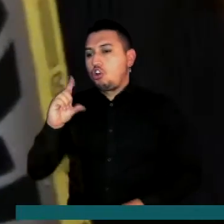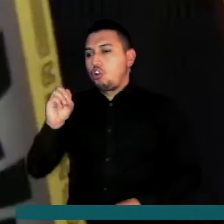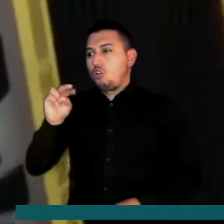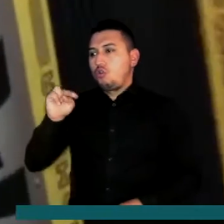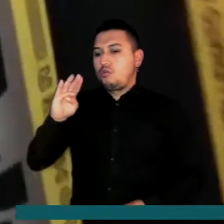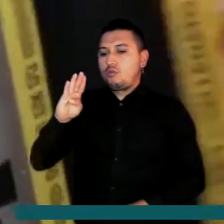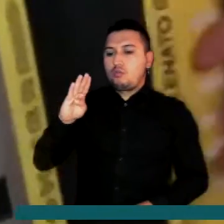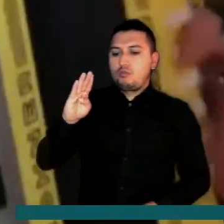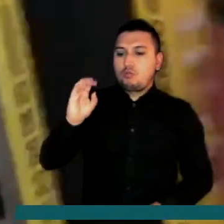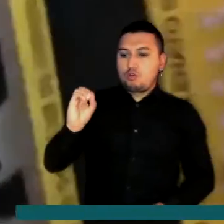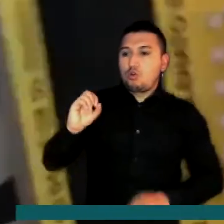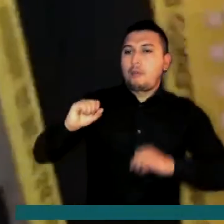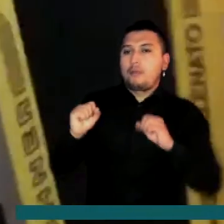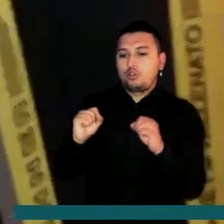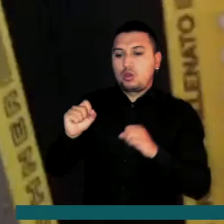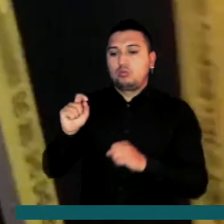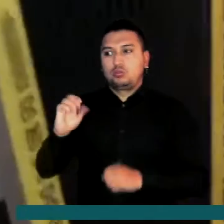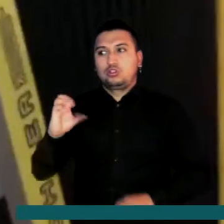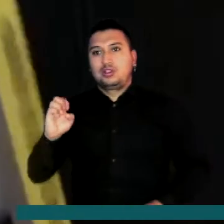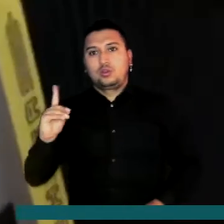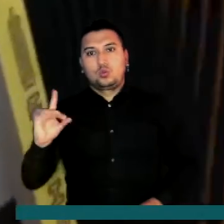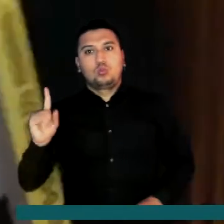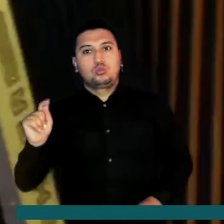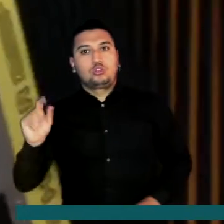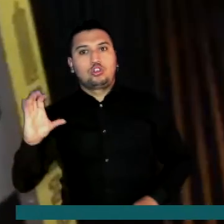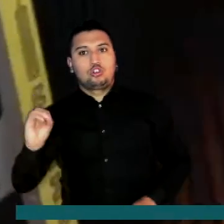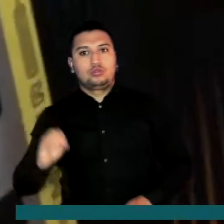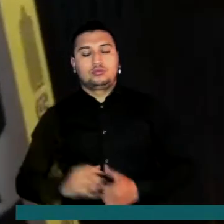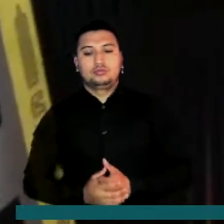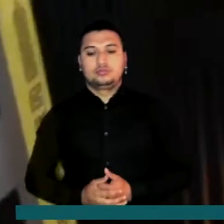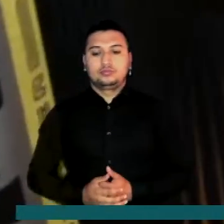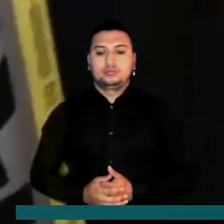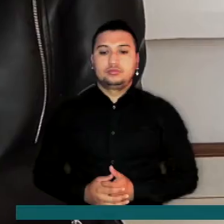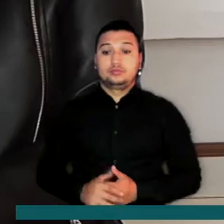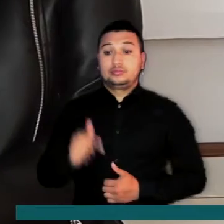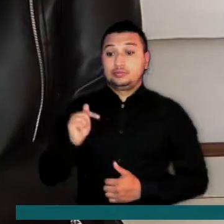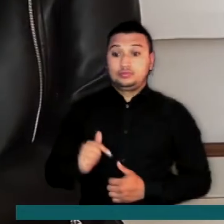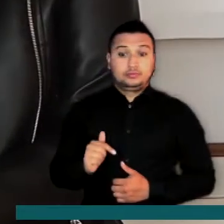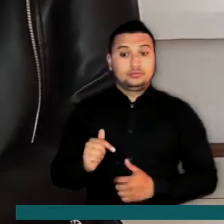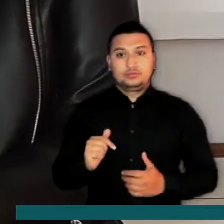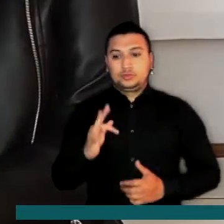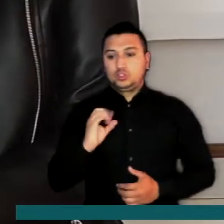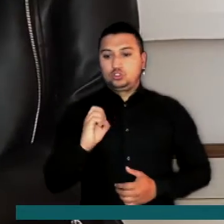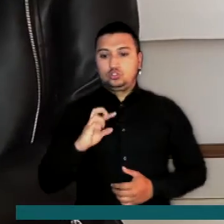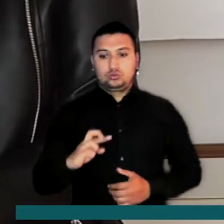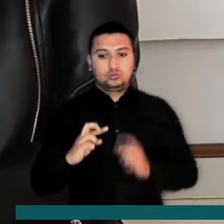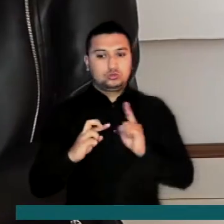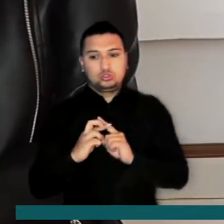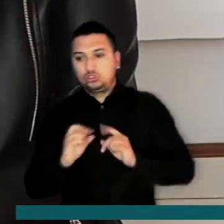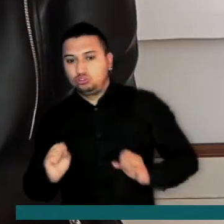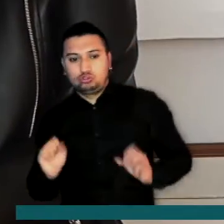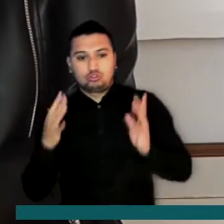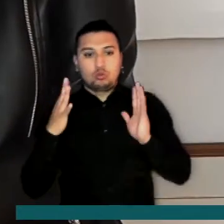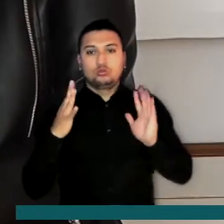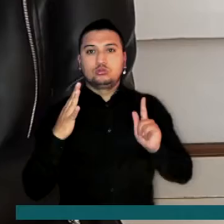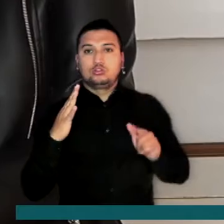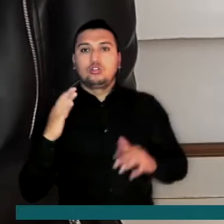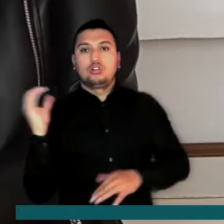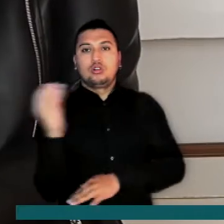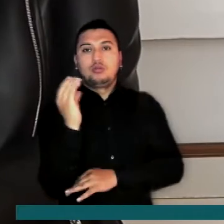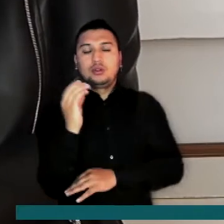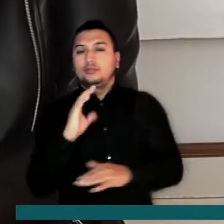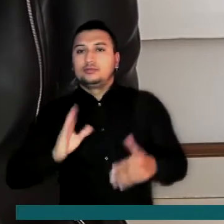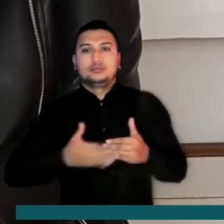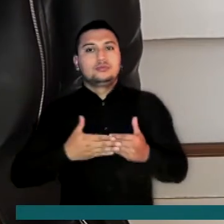www.colombobogota.edu.co. El Top Chop Colombo cierra en Bogotá con un gran concierto el sábado 14 de